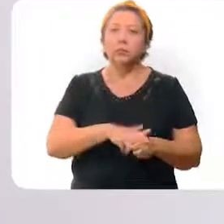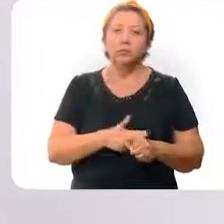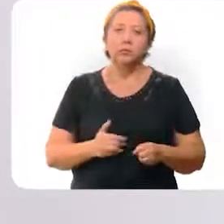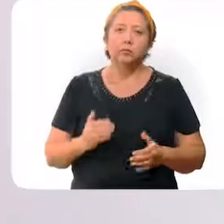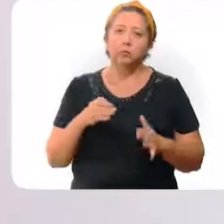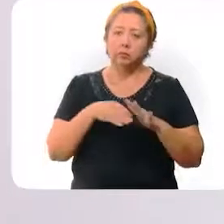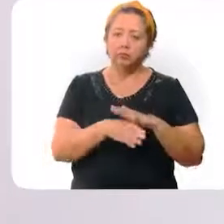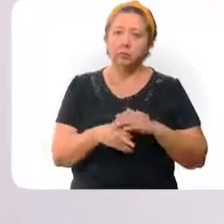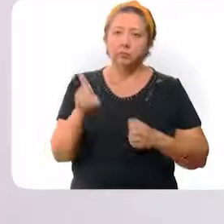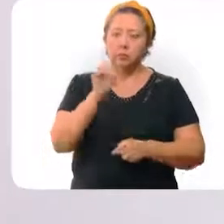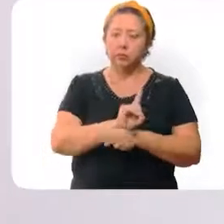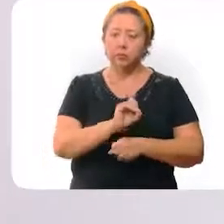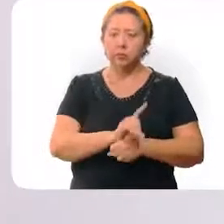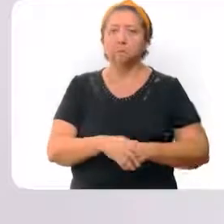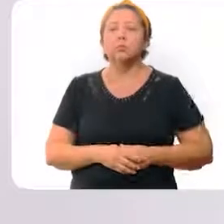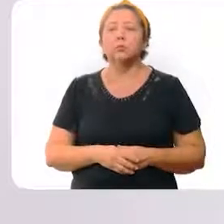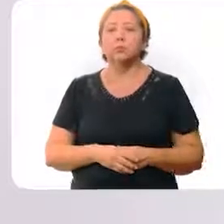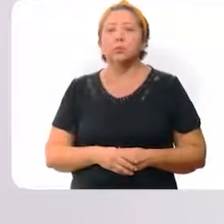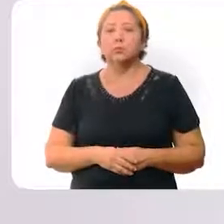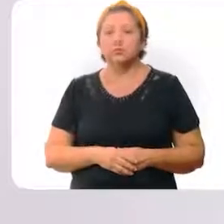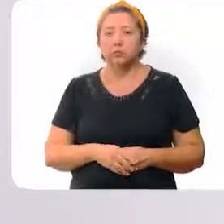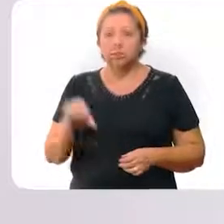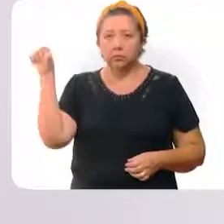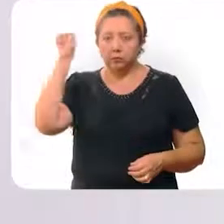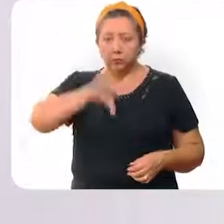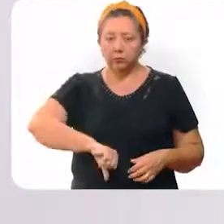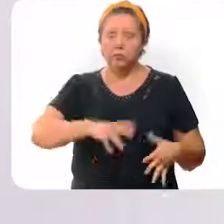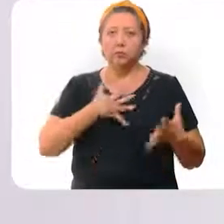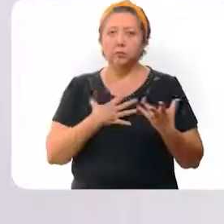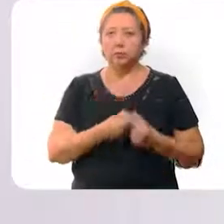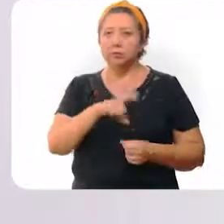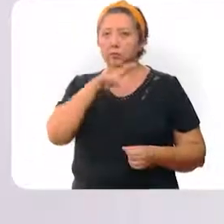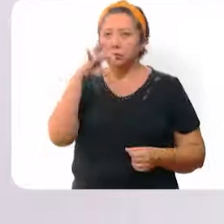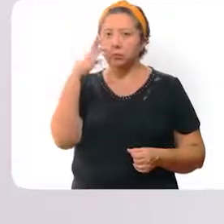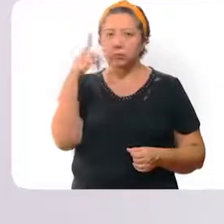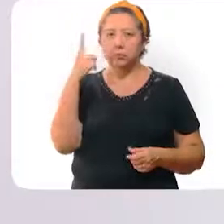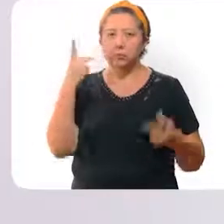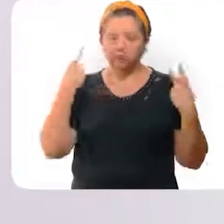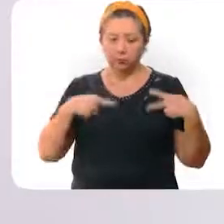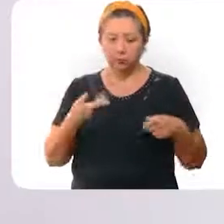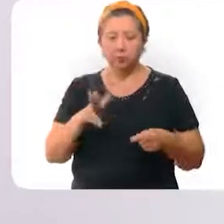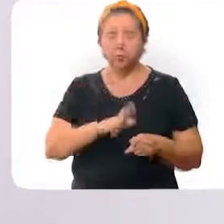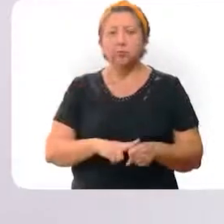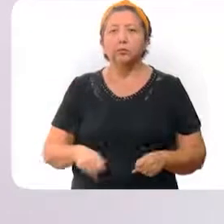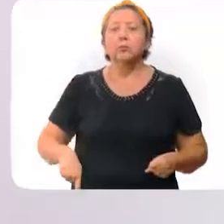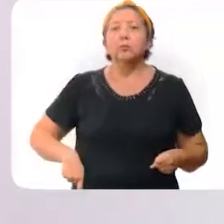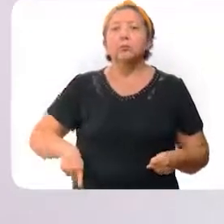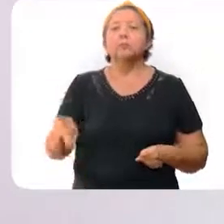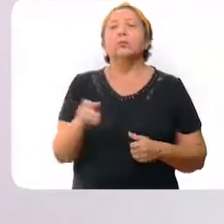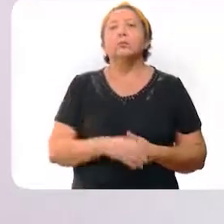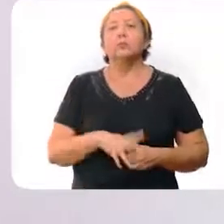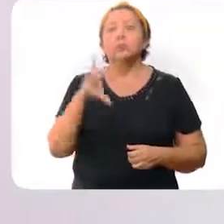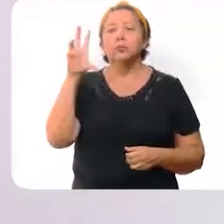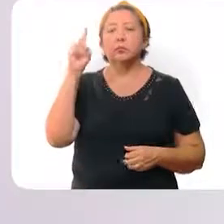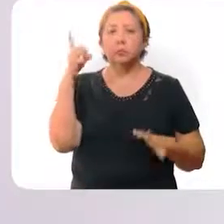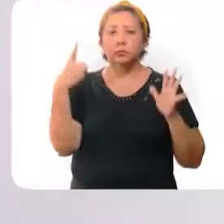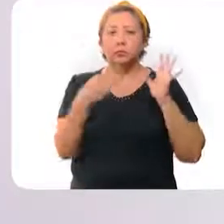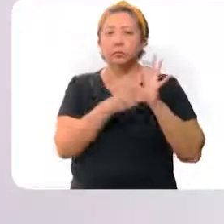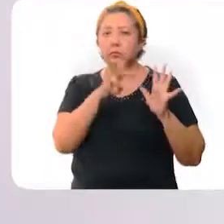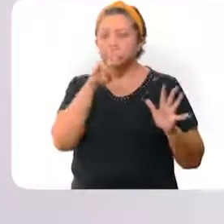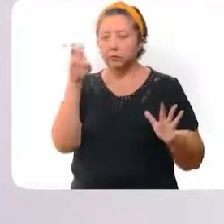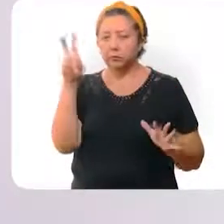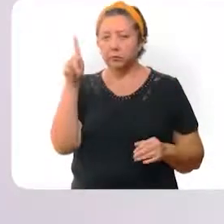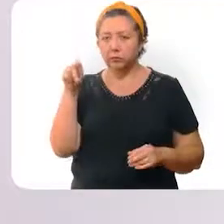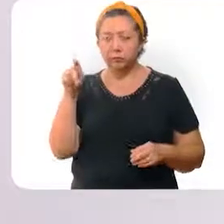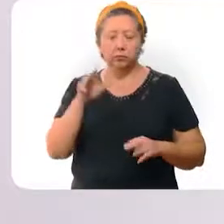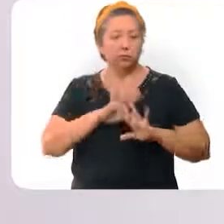la ocupación hospitalaria y los ingresos diarios. El día de hoy tenemos 151 pacientes en hospitales públicos.